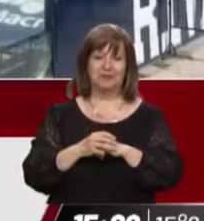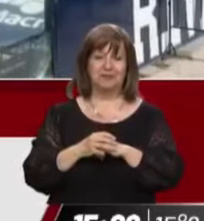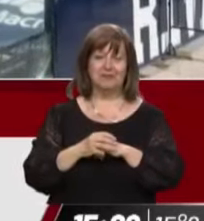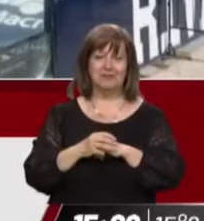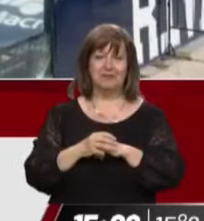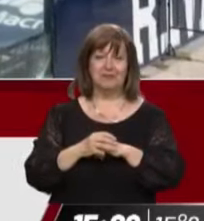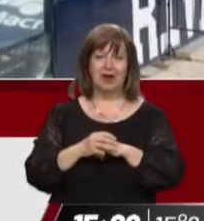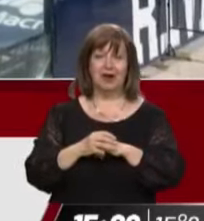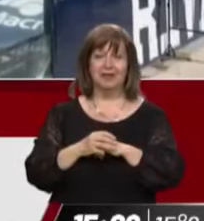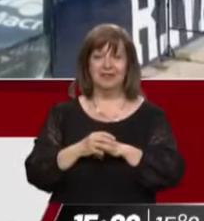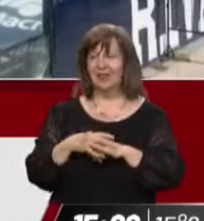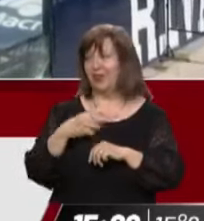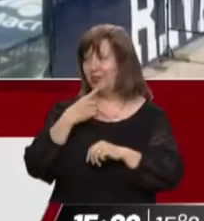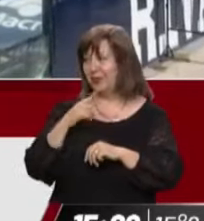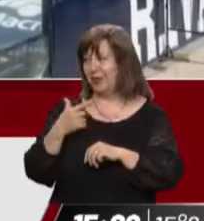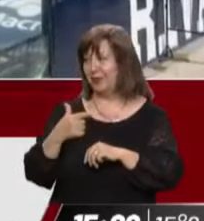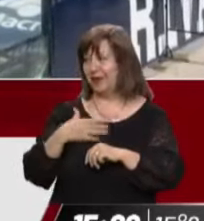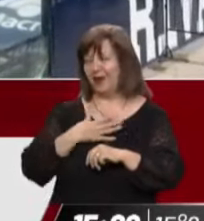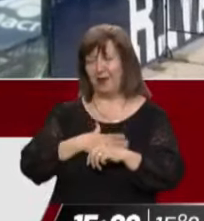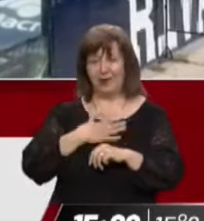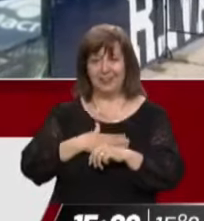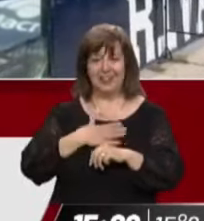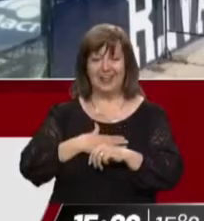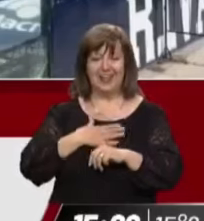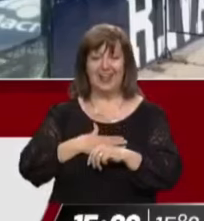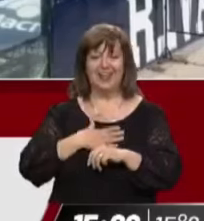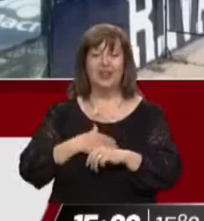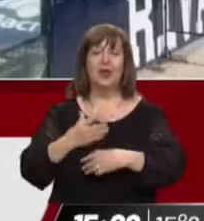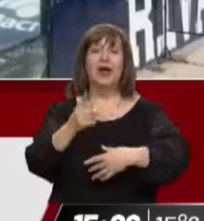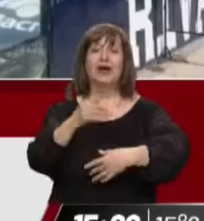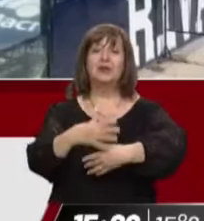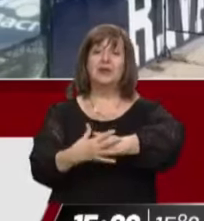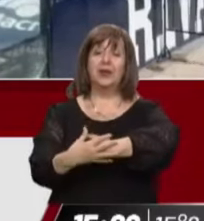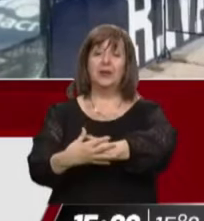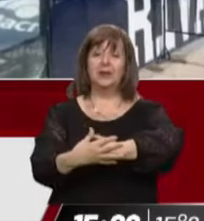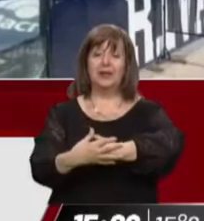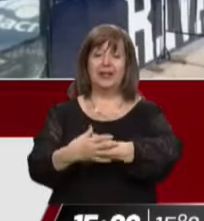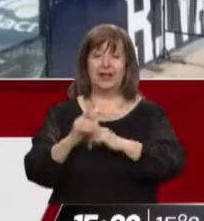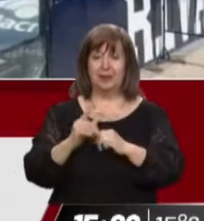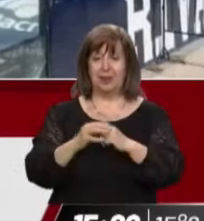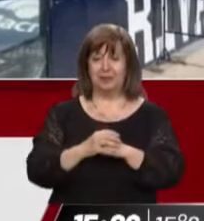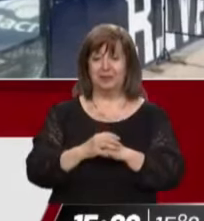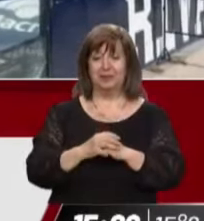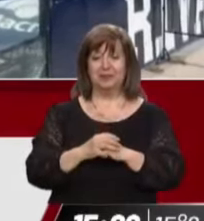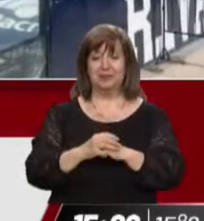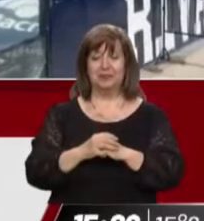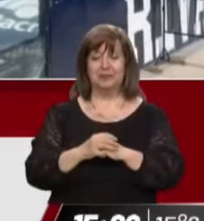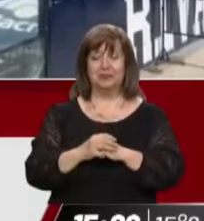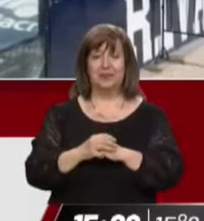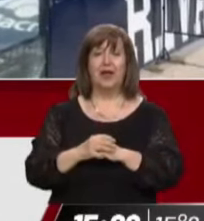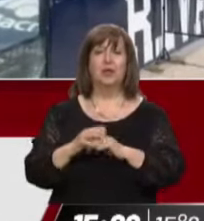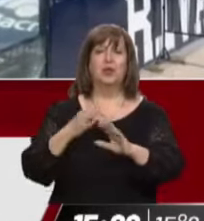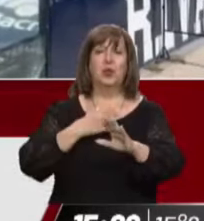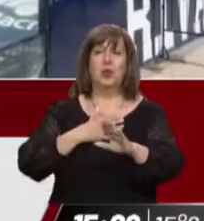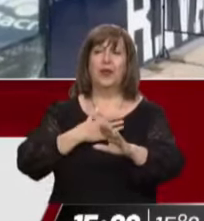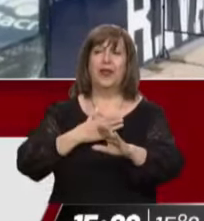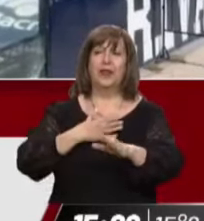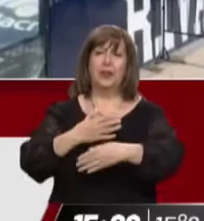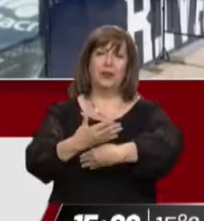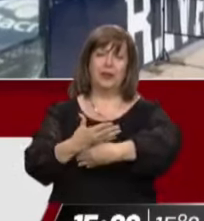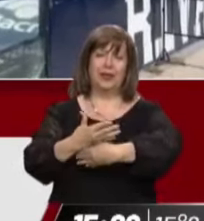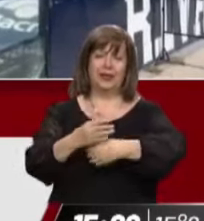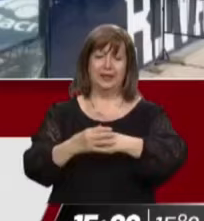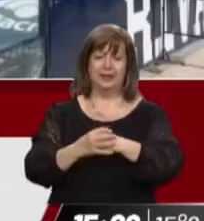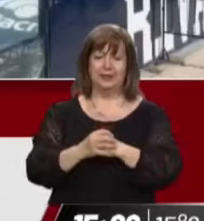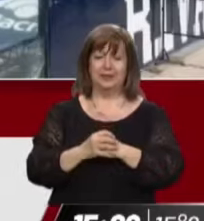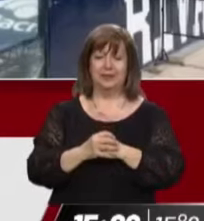No hay dudas de que están contentos. Bueno, mirá lo que es esa bebita, mirá. Mirá chiquita. Esa bebita, por favor, te lo pido. Tratarla con cuidado, te lo pido, por favor. Mirá lo